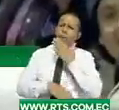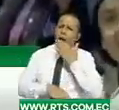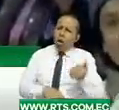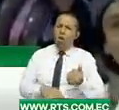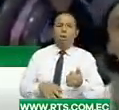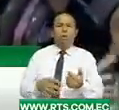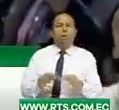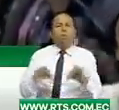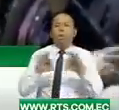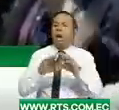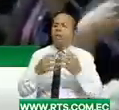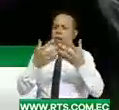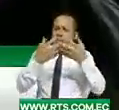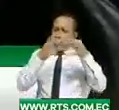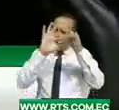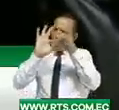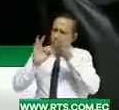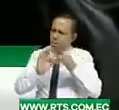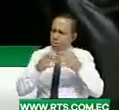agua.